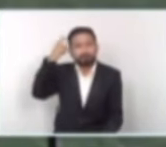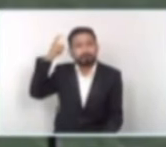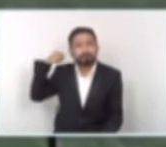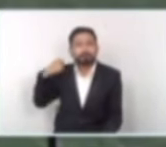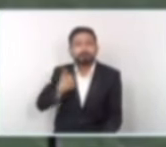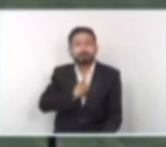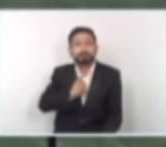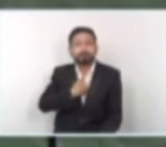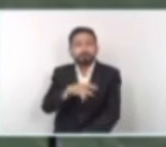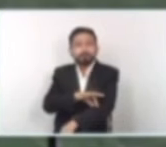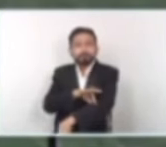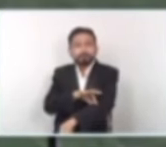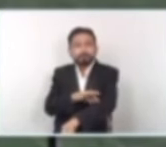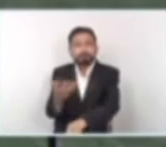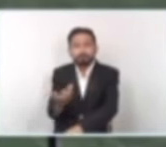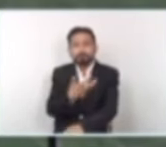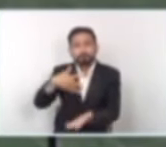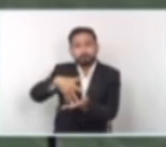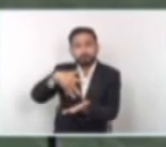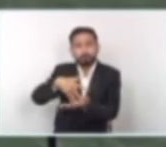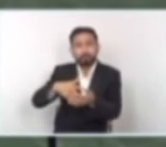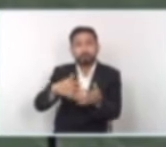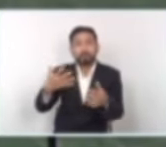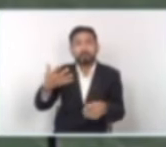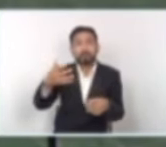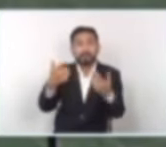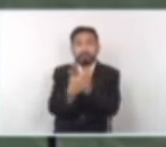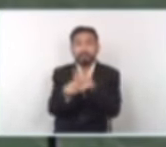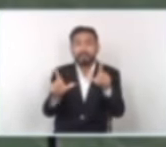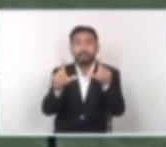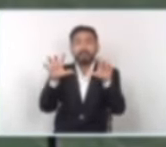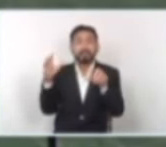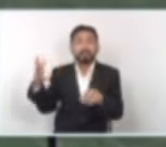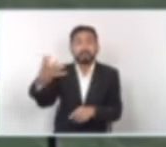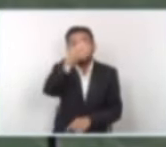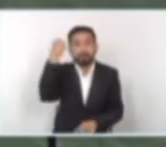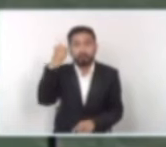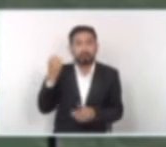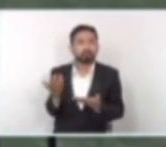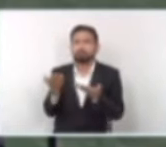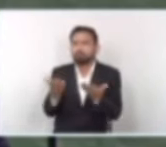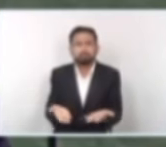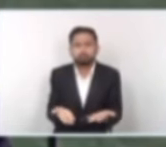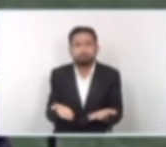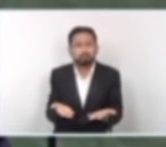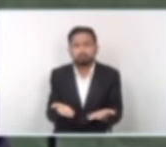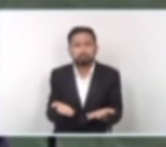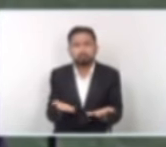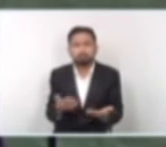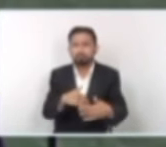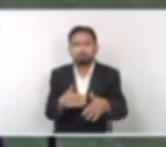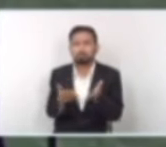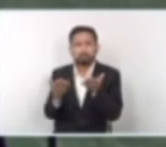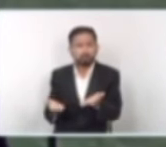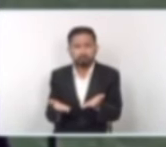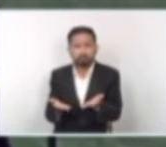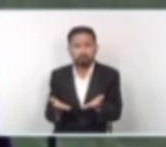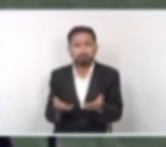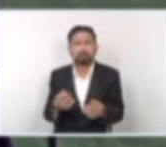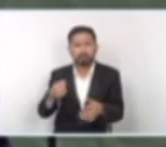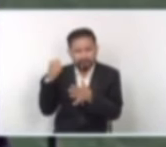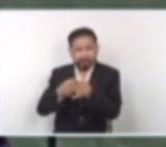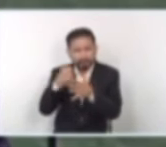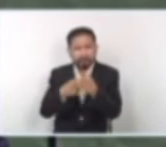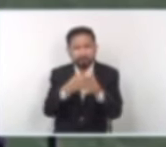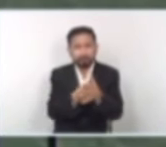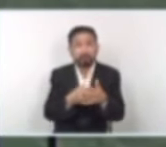nosotros mismos que la libertad se toma, no se da ni se regala. Y como todo en la vida que vale la pena